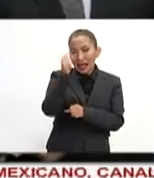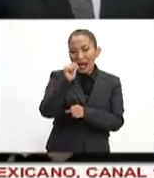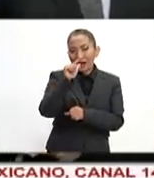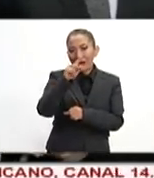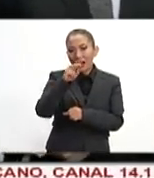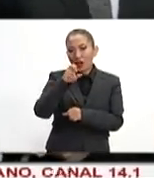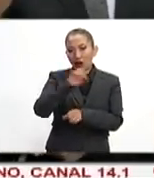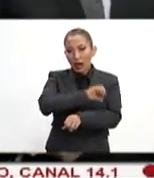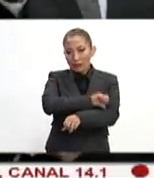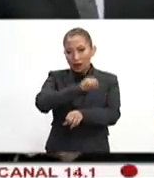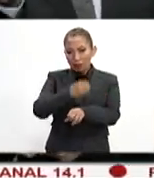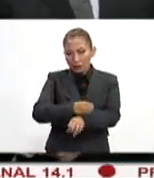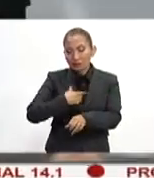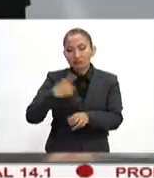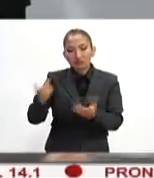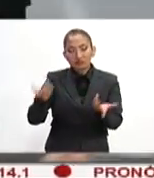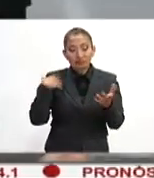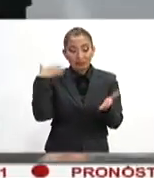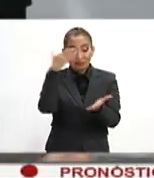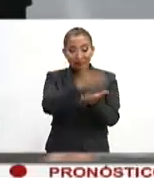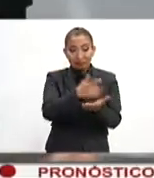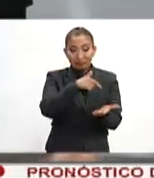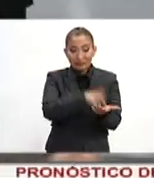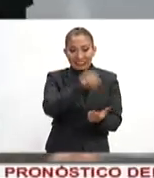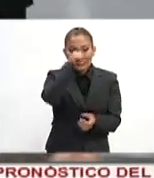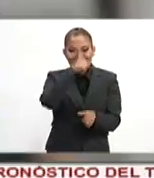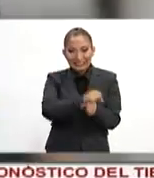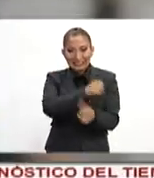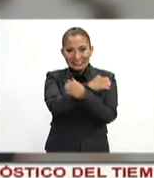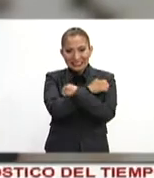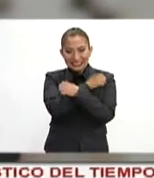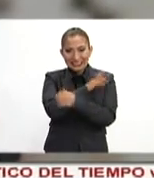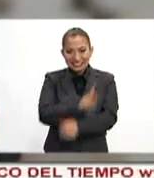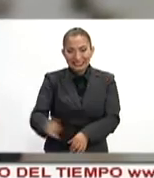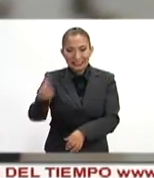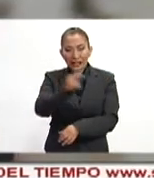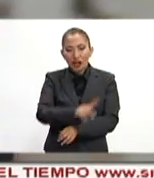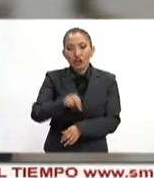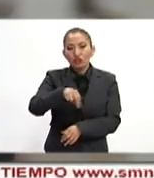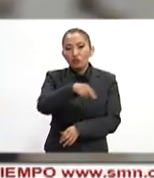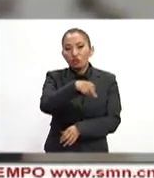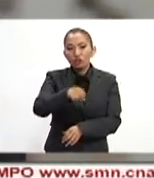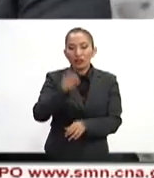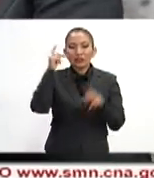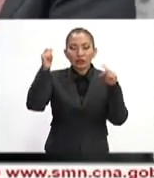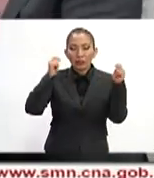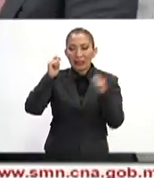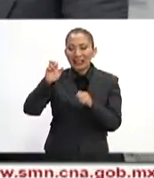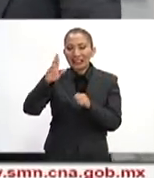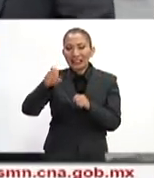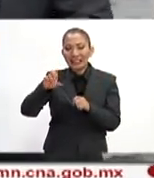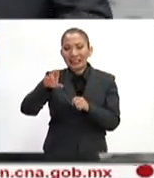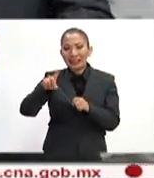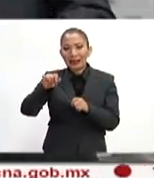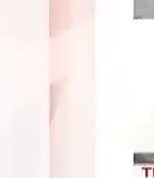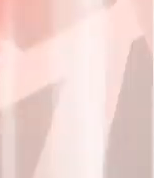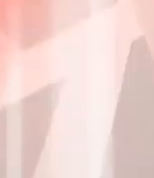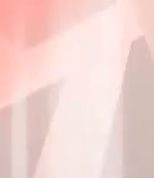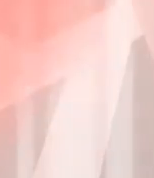Álvaro Obregón. En la ceremonia estuvieron presentes los secretarios de Educación Pública Aurelio Nuño y de Turismo Enrique de la Madrid.